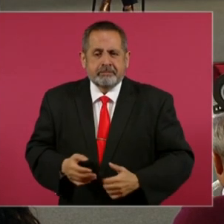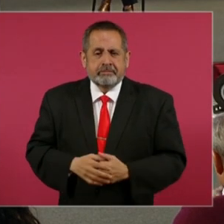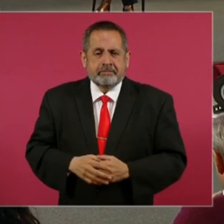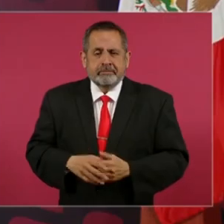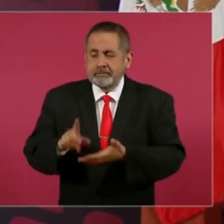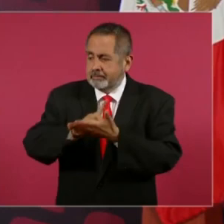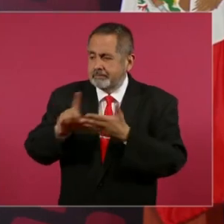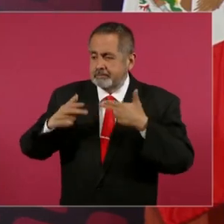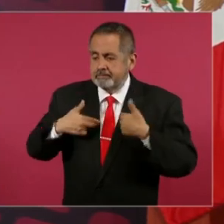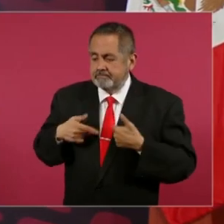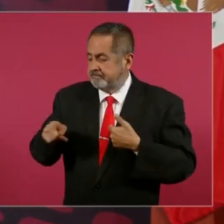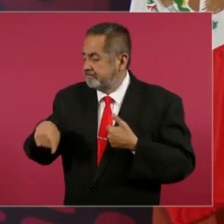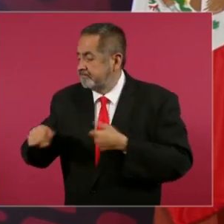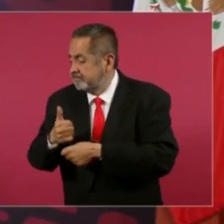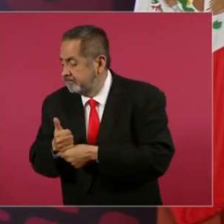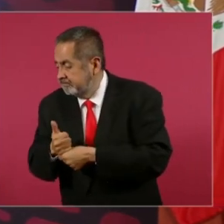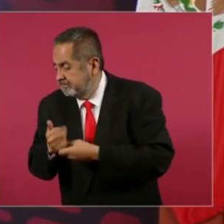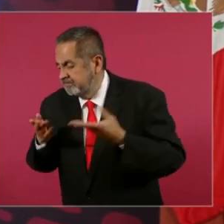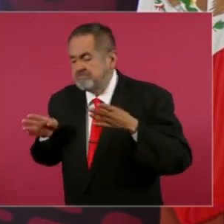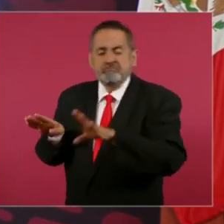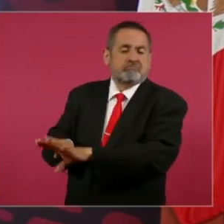a los derechos humanos.